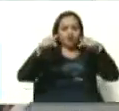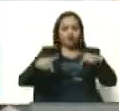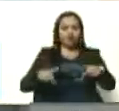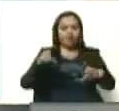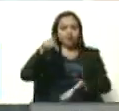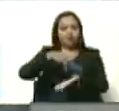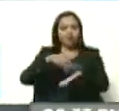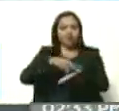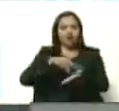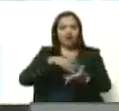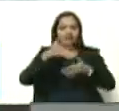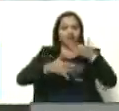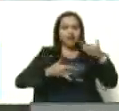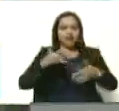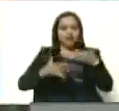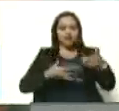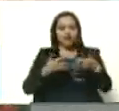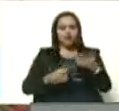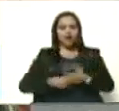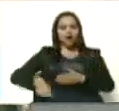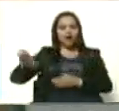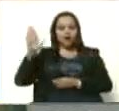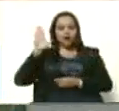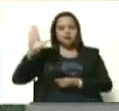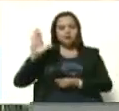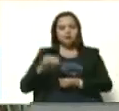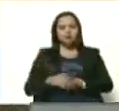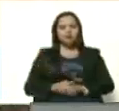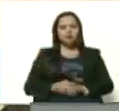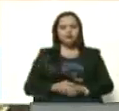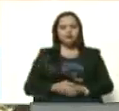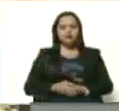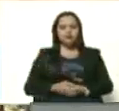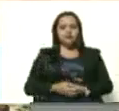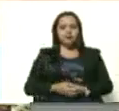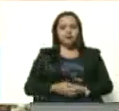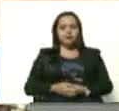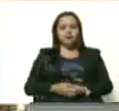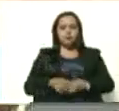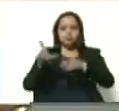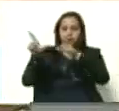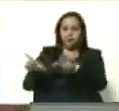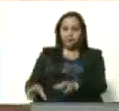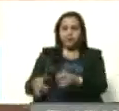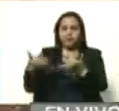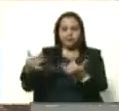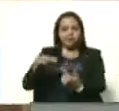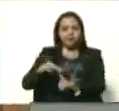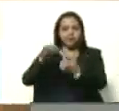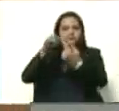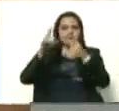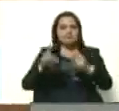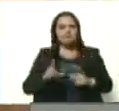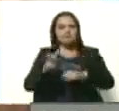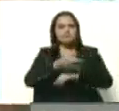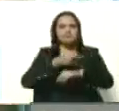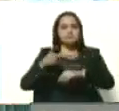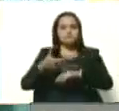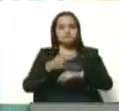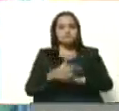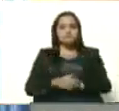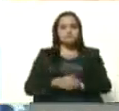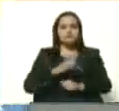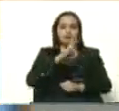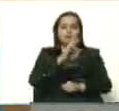presencia en este acto de juramento del candidato ya pues gobernador electo,